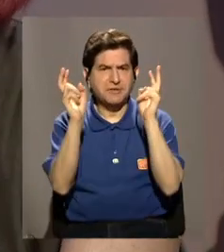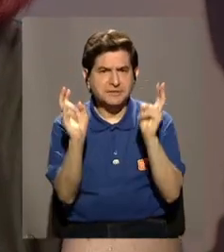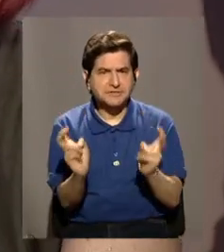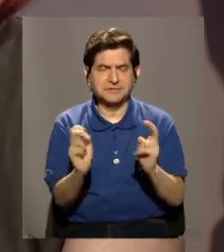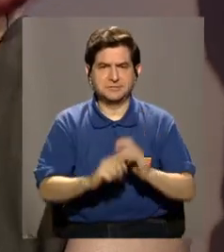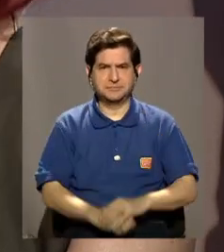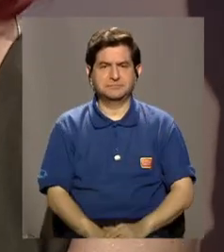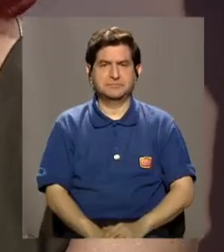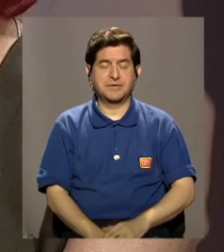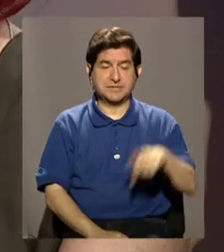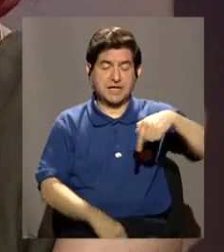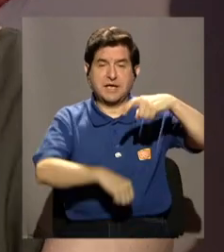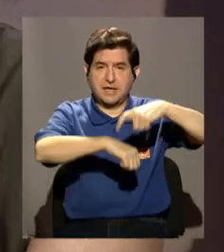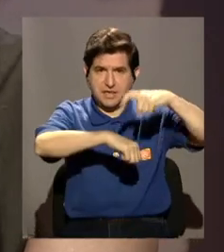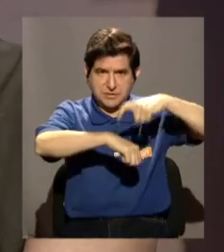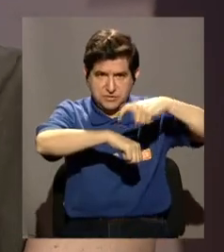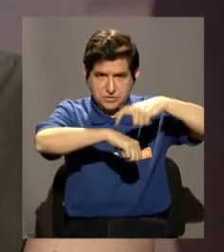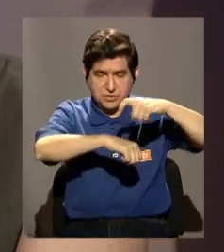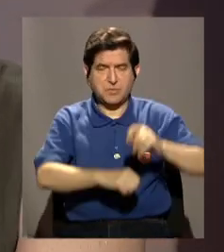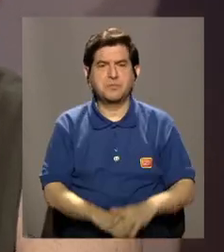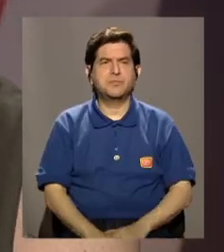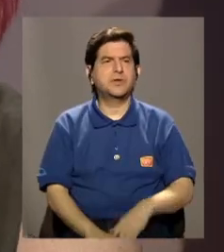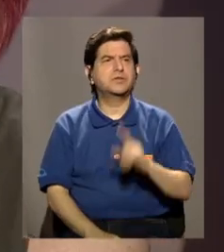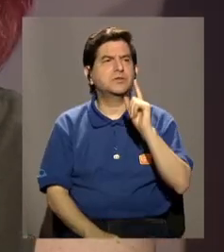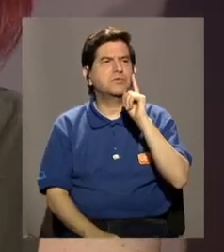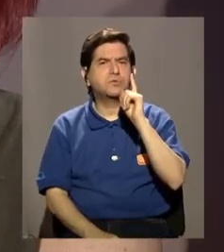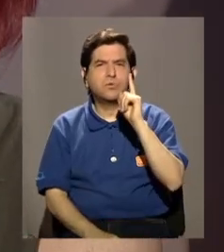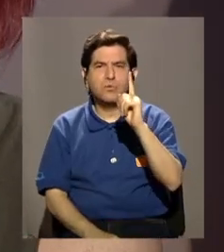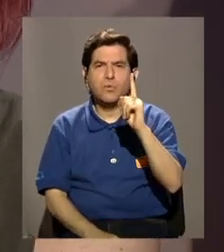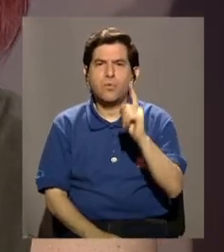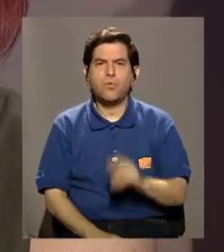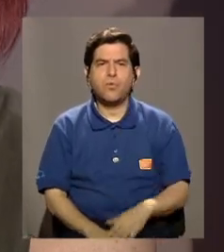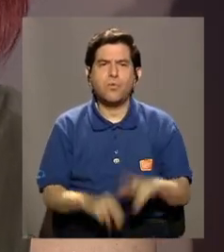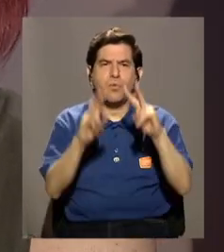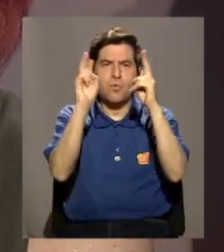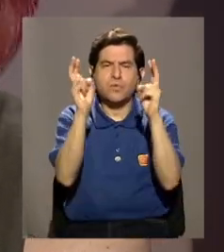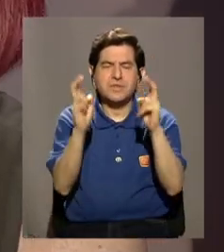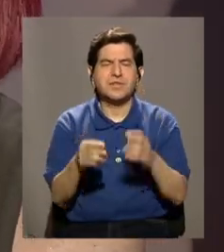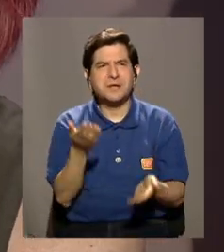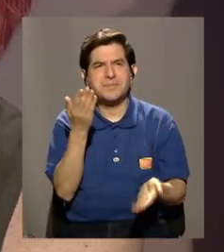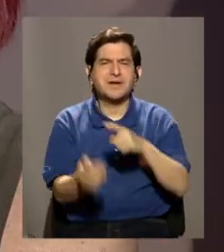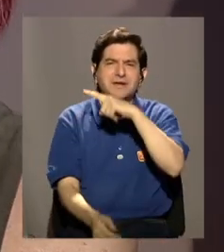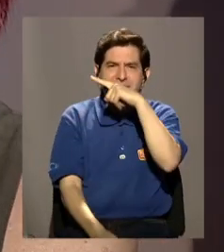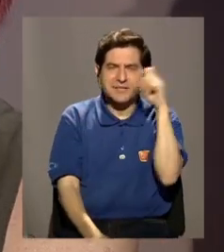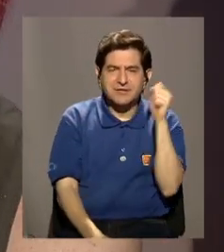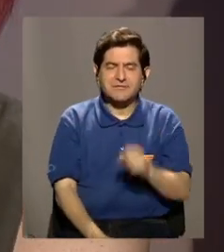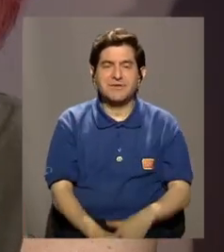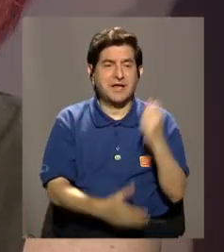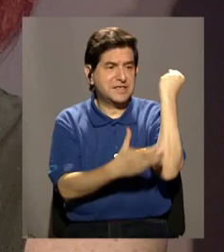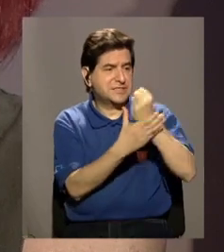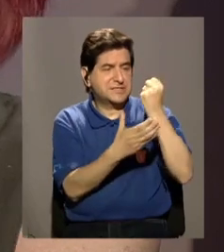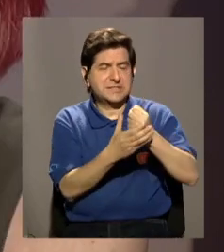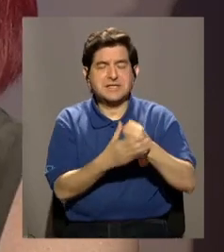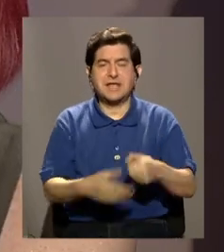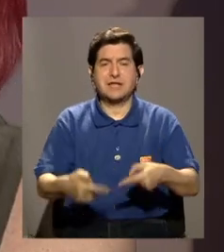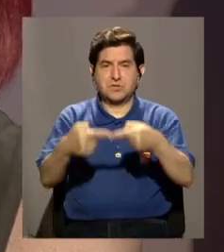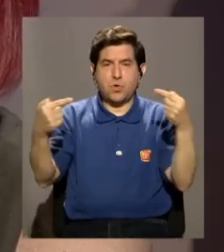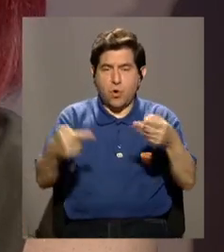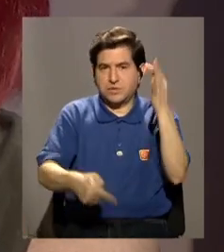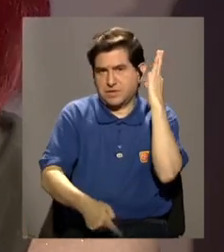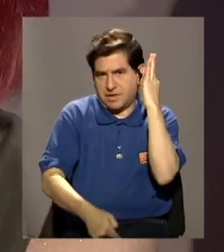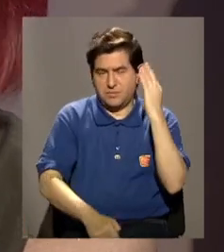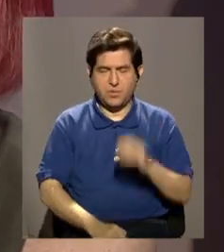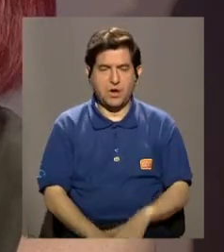montón de temas es en este momento uno de los de los temas más feos es el femicidio